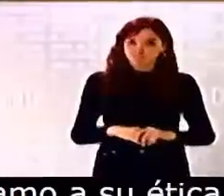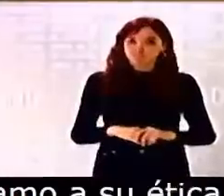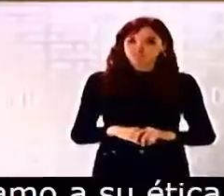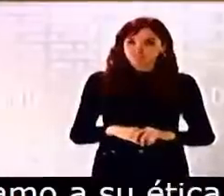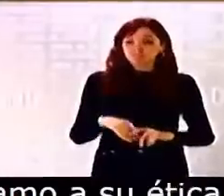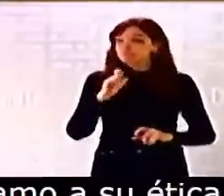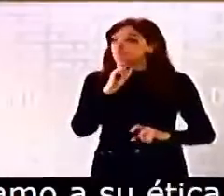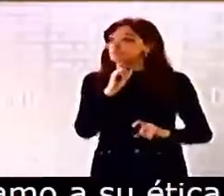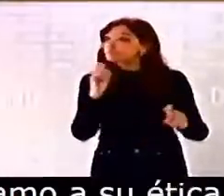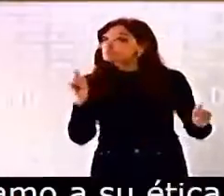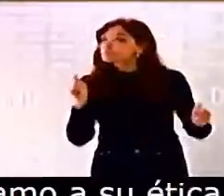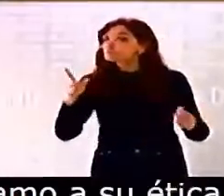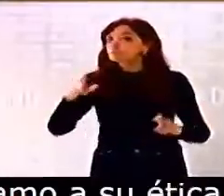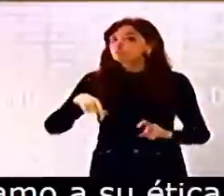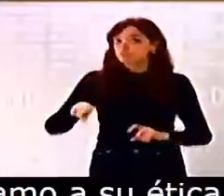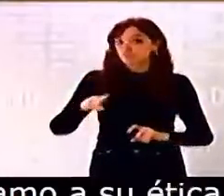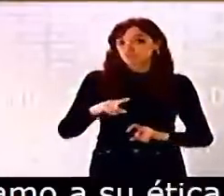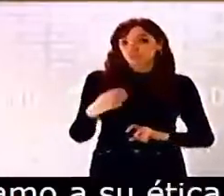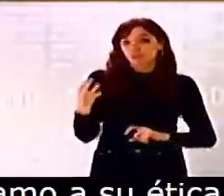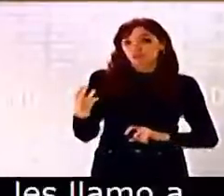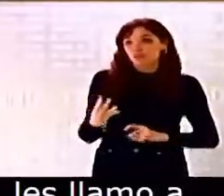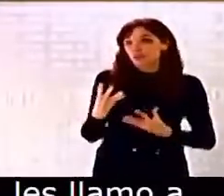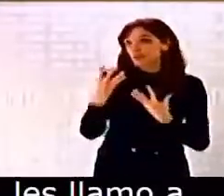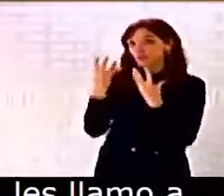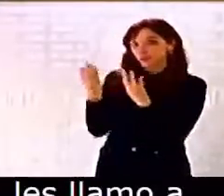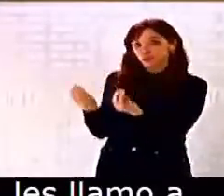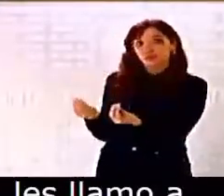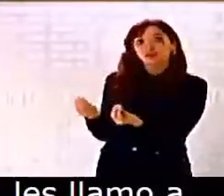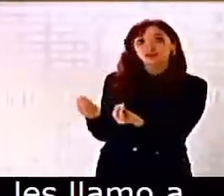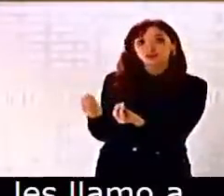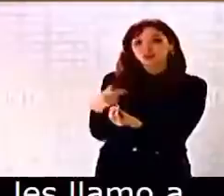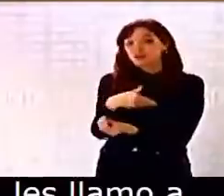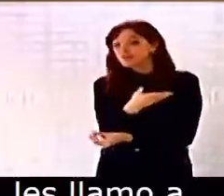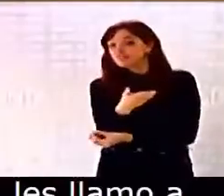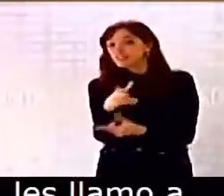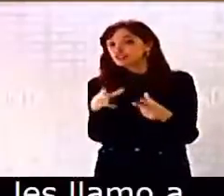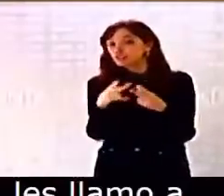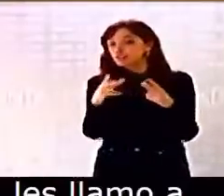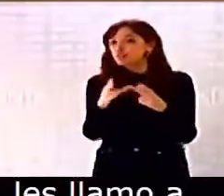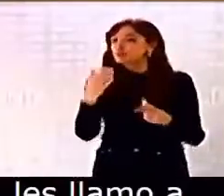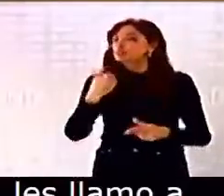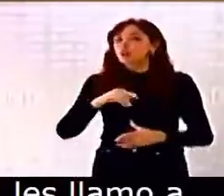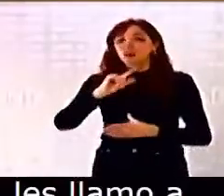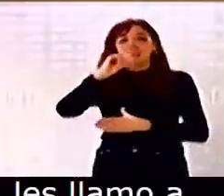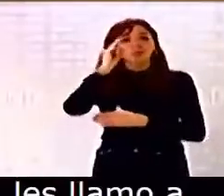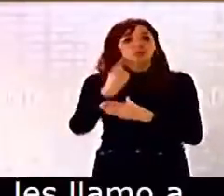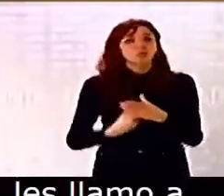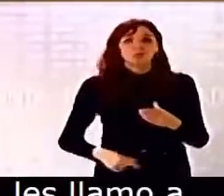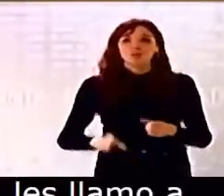les llamo a entender que la ciudadanía está cansada de la COVID,